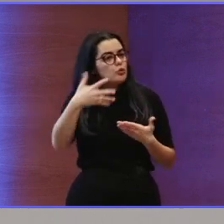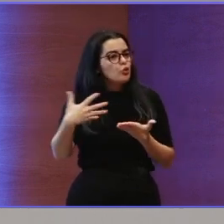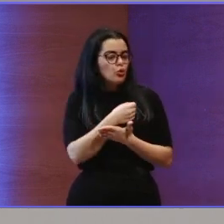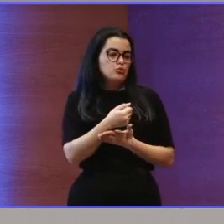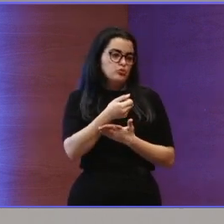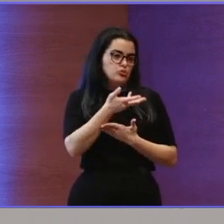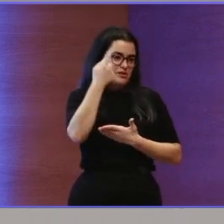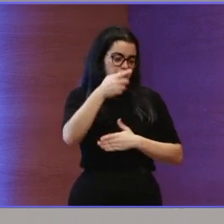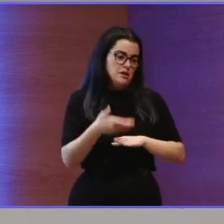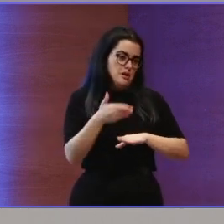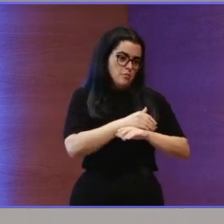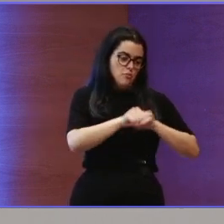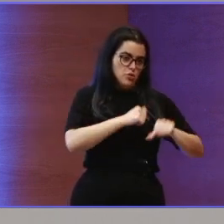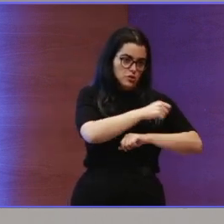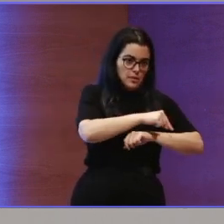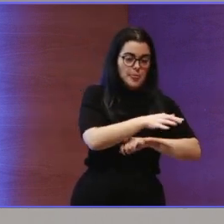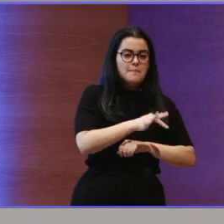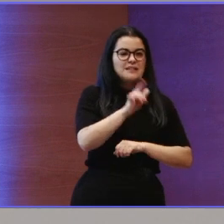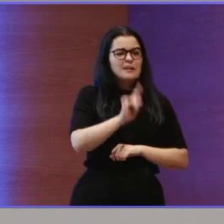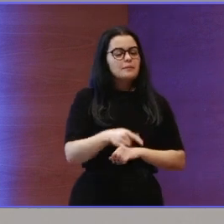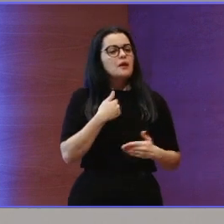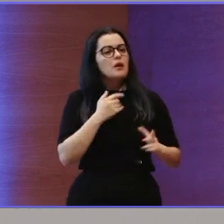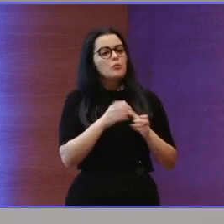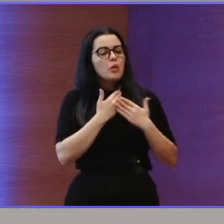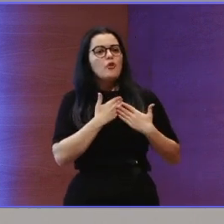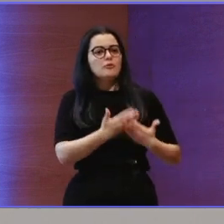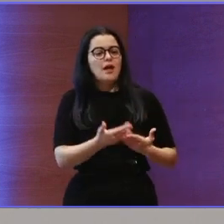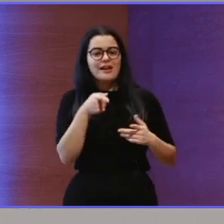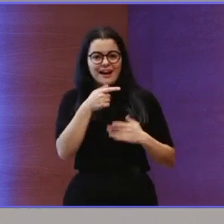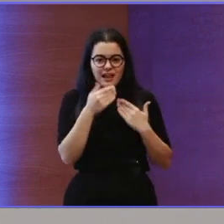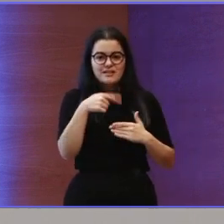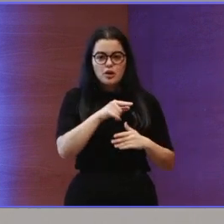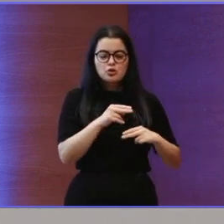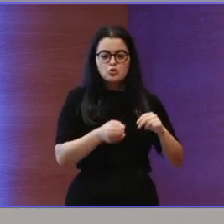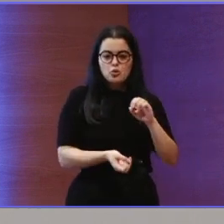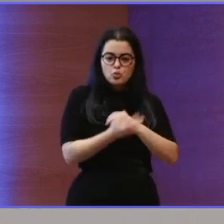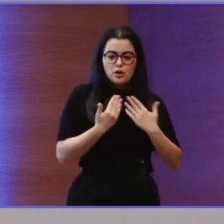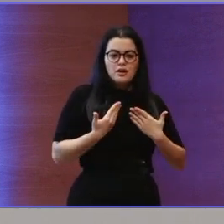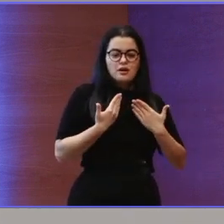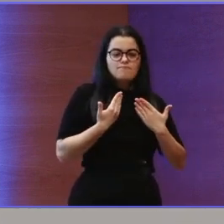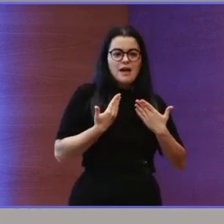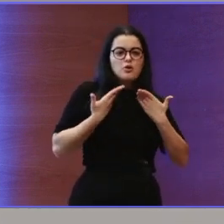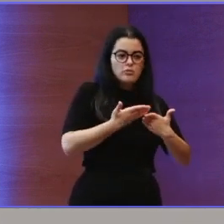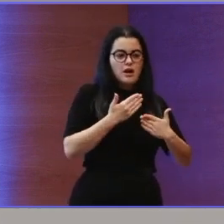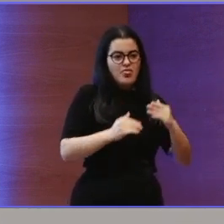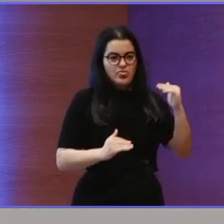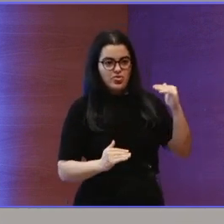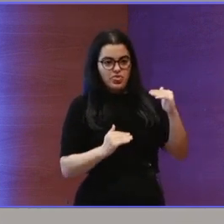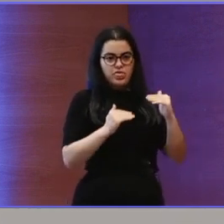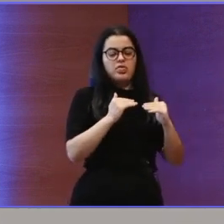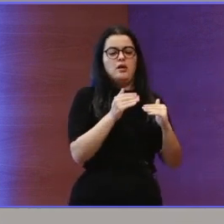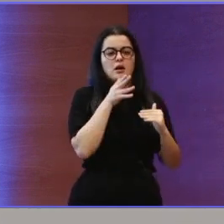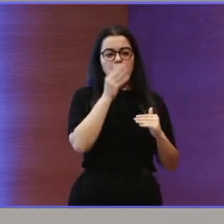entidades del Tercer sector participa voluntariado que es parte de esa ciudadanía que construye los elementos de desigualdad también yo creo que eh